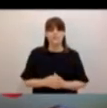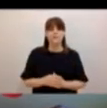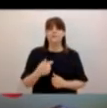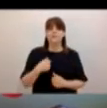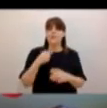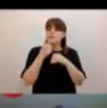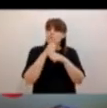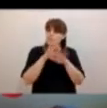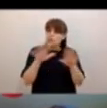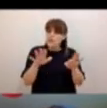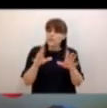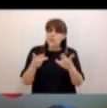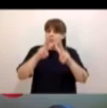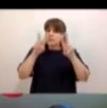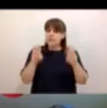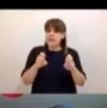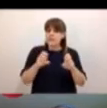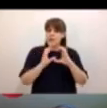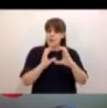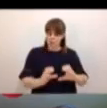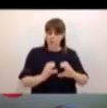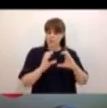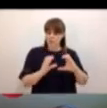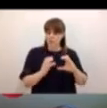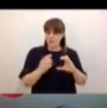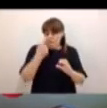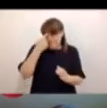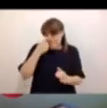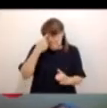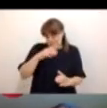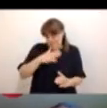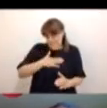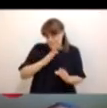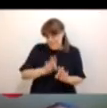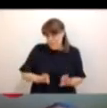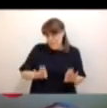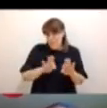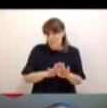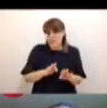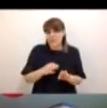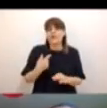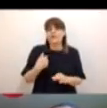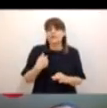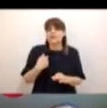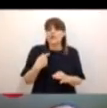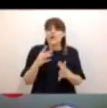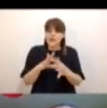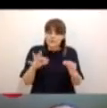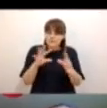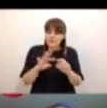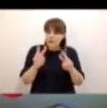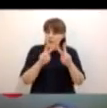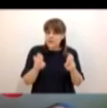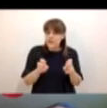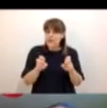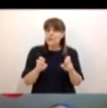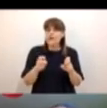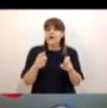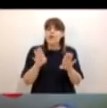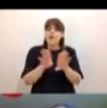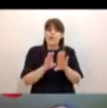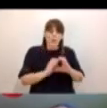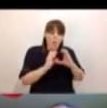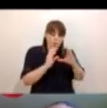porque me parece muy importante por lo que estoy diciendo acerca de cómo el cuidado y la crianza